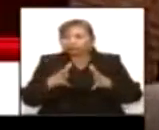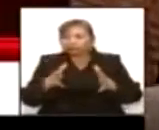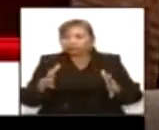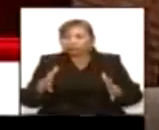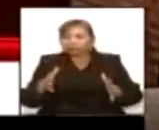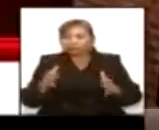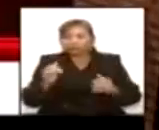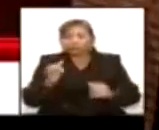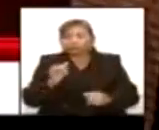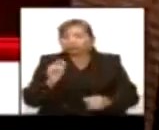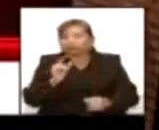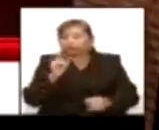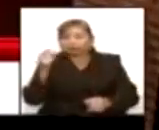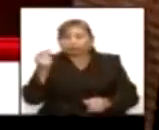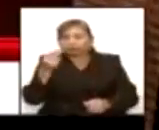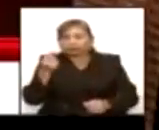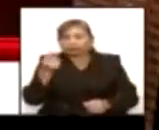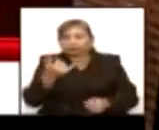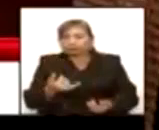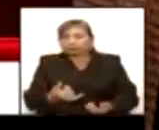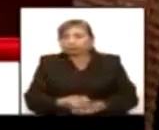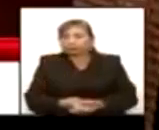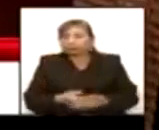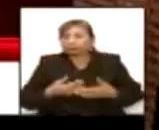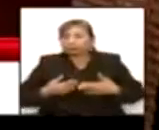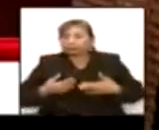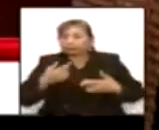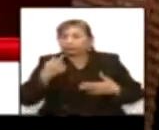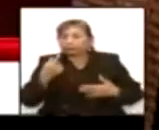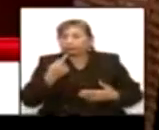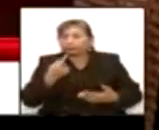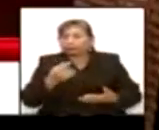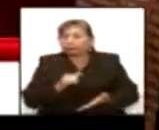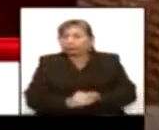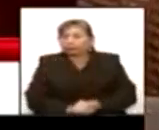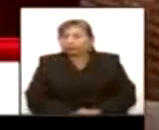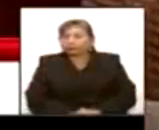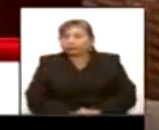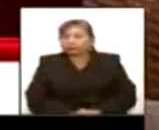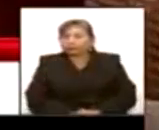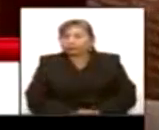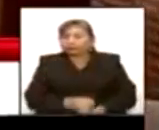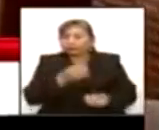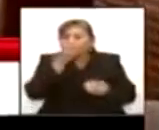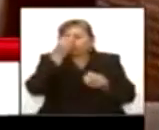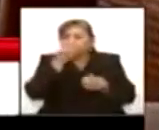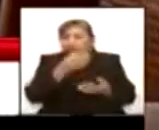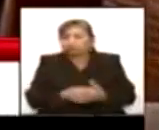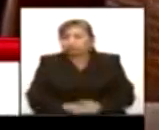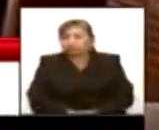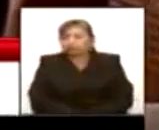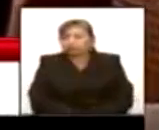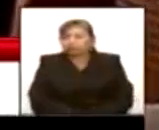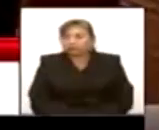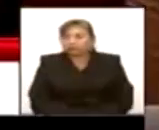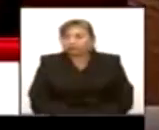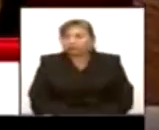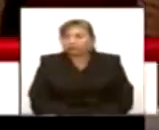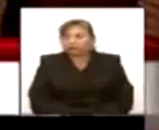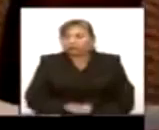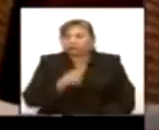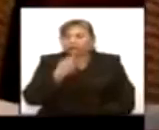amplia y no ligera, como puede hacerse solamente con una información.